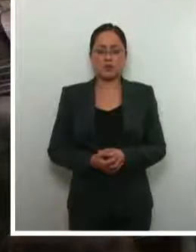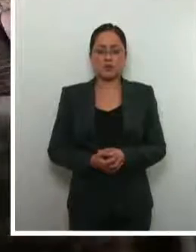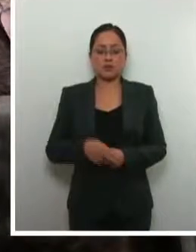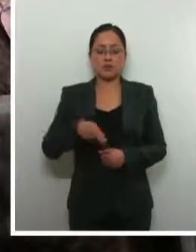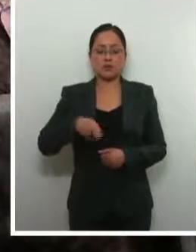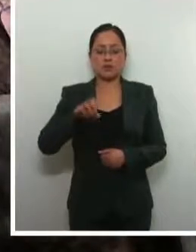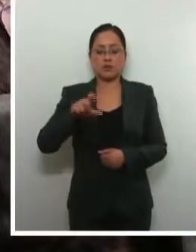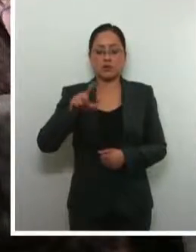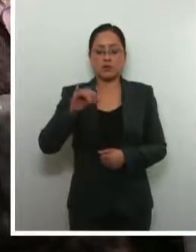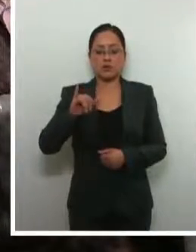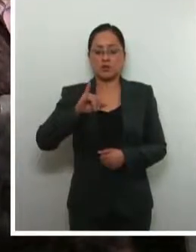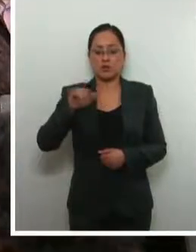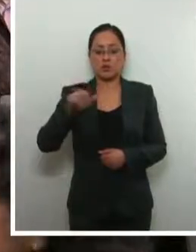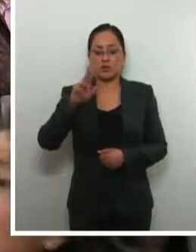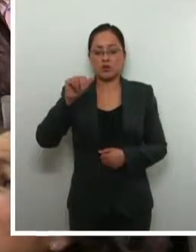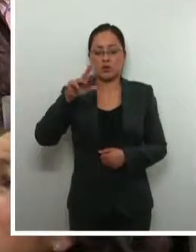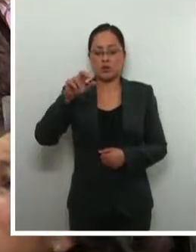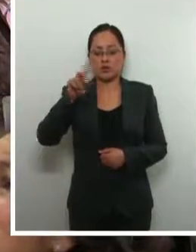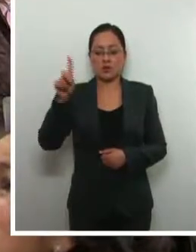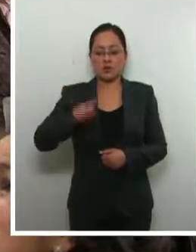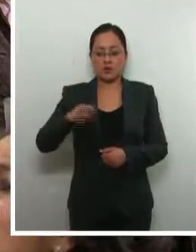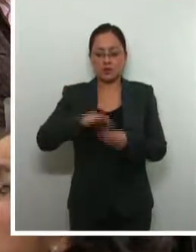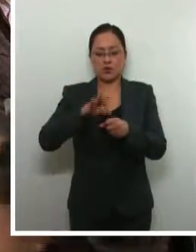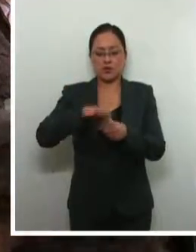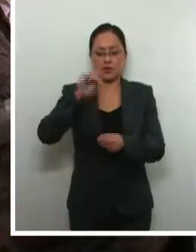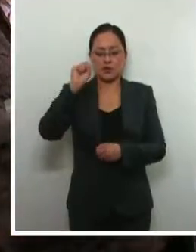Nelly Juárez, a favor.